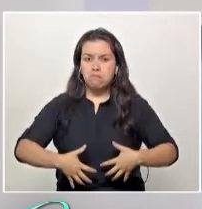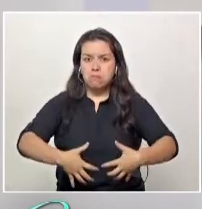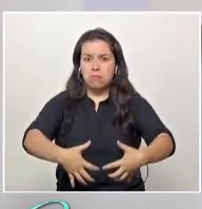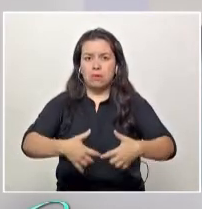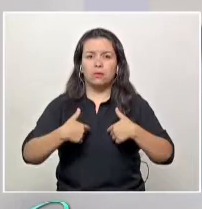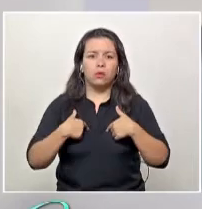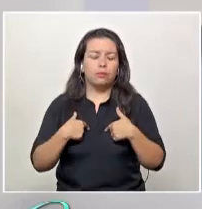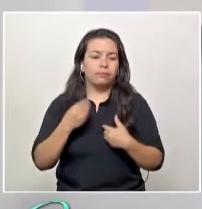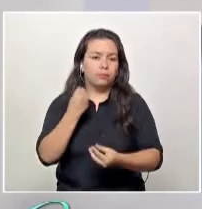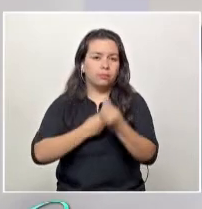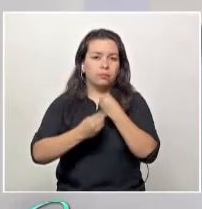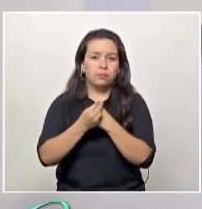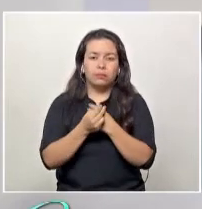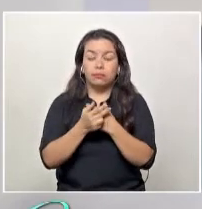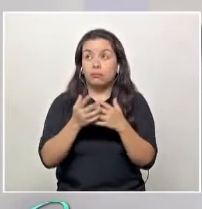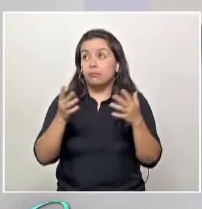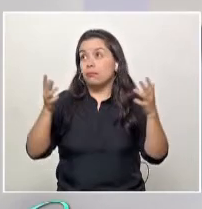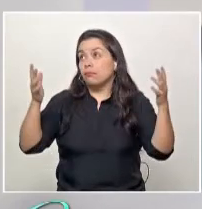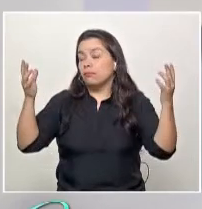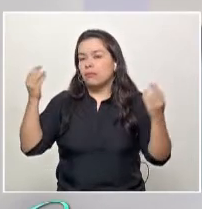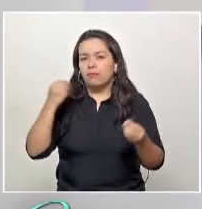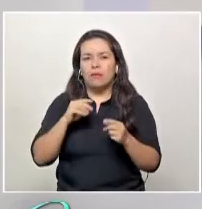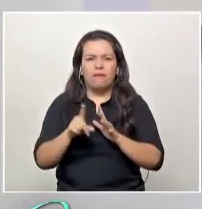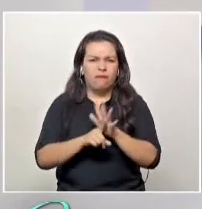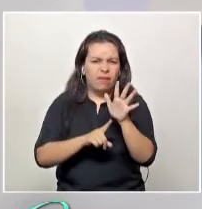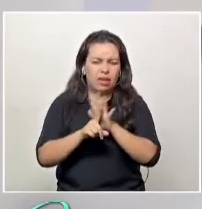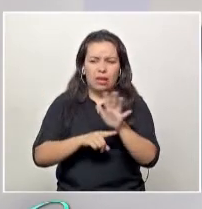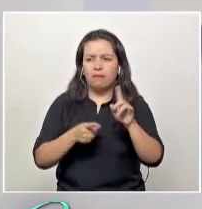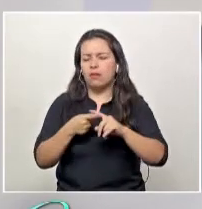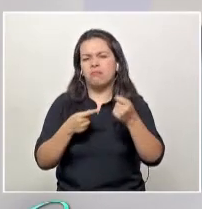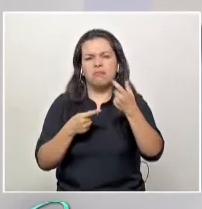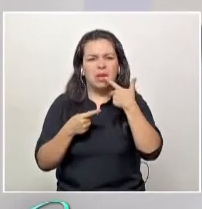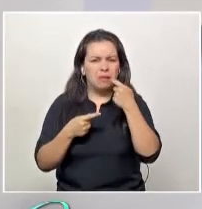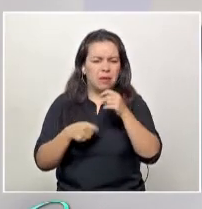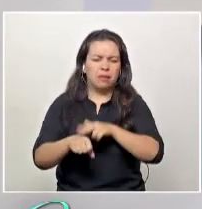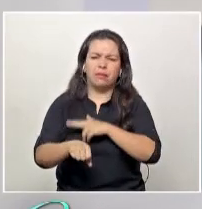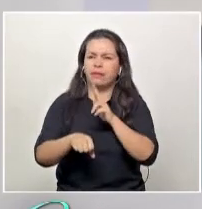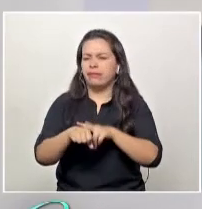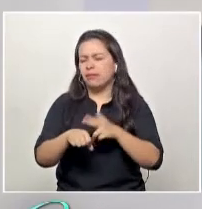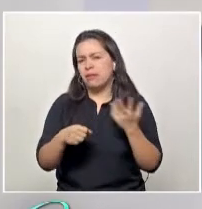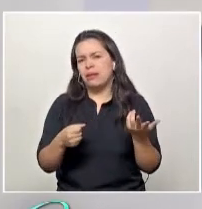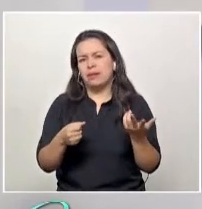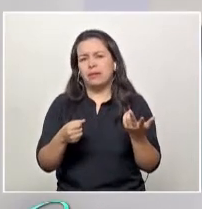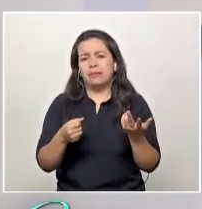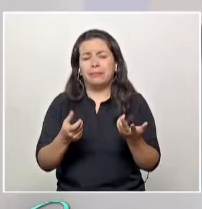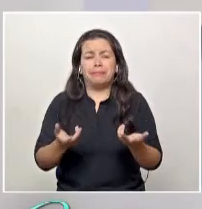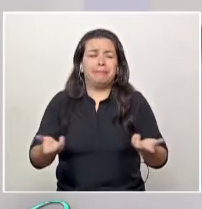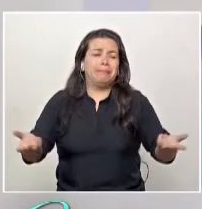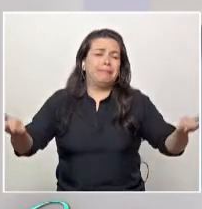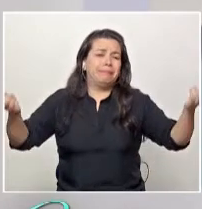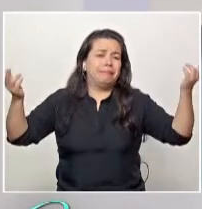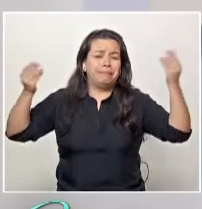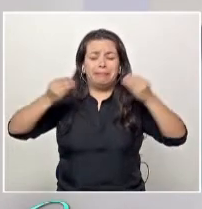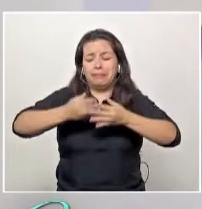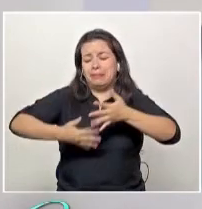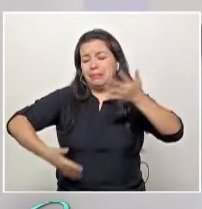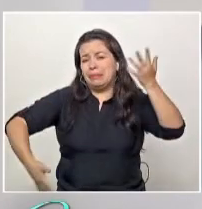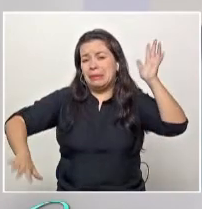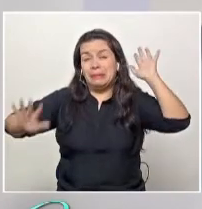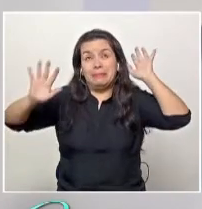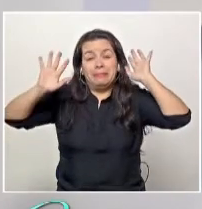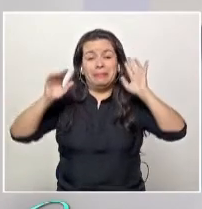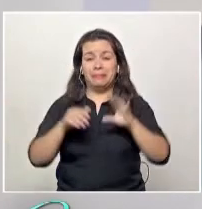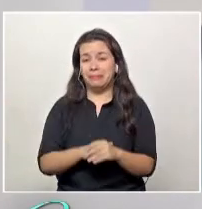probado de todo, fibras, medicamentos naturales, de todo lo que ha